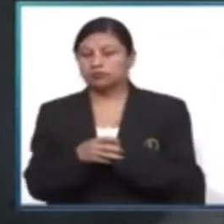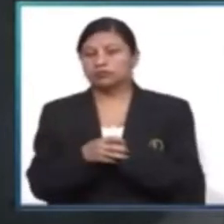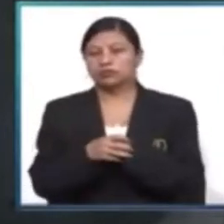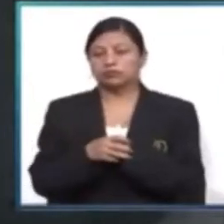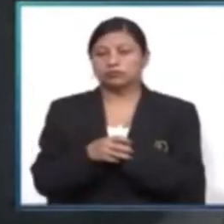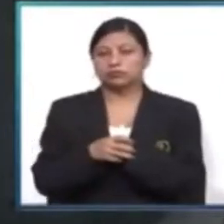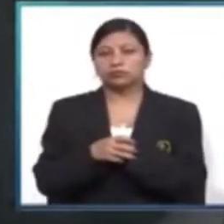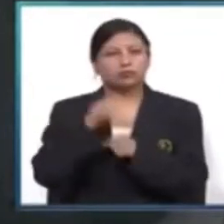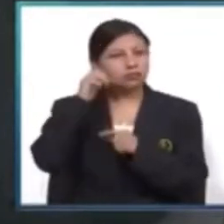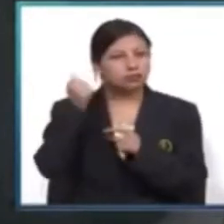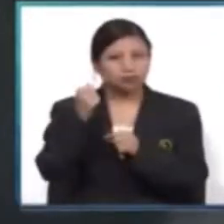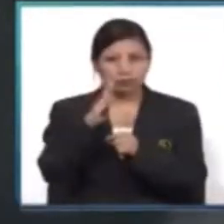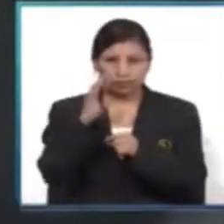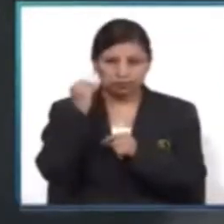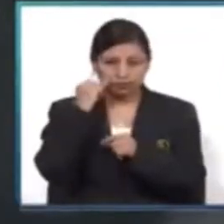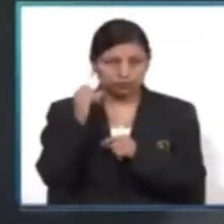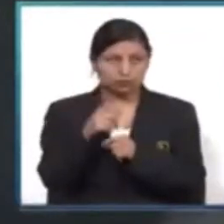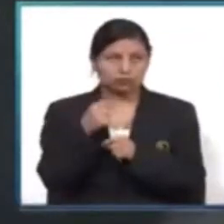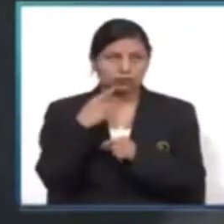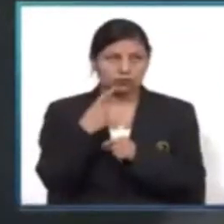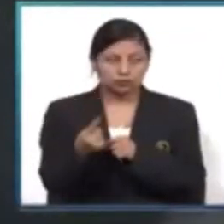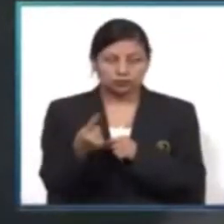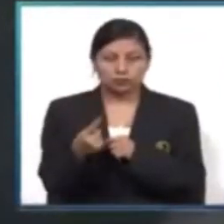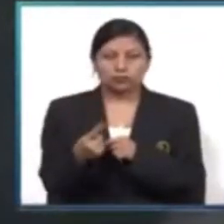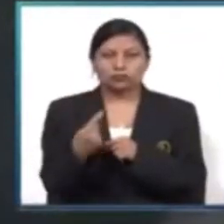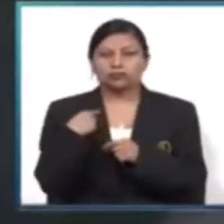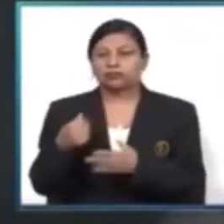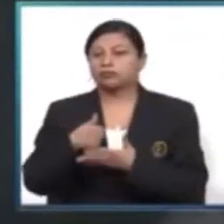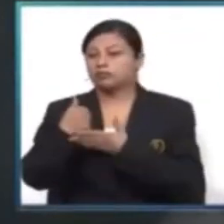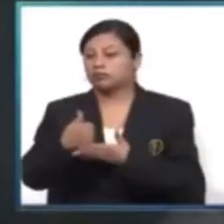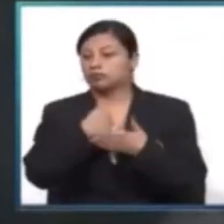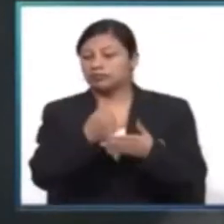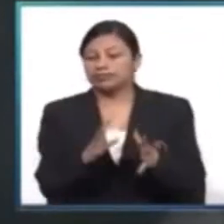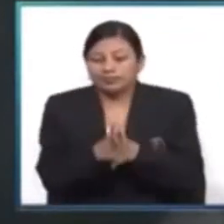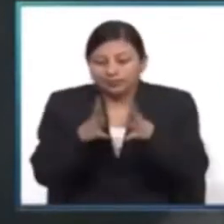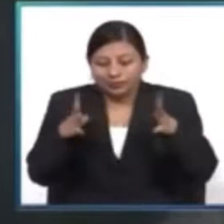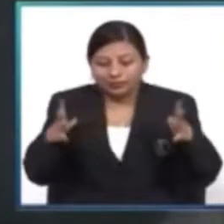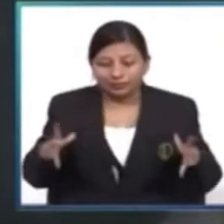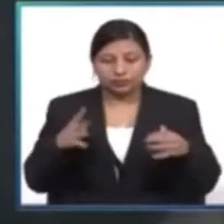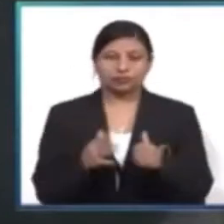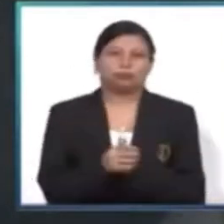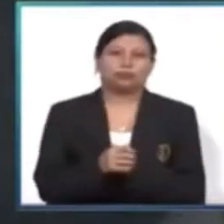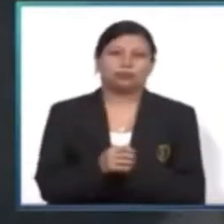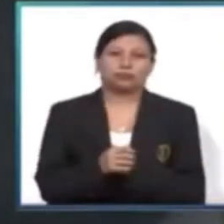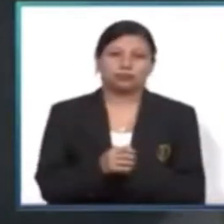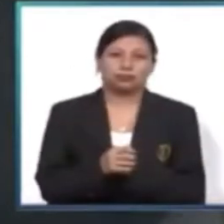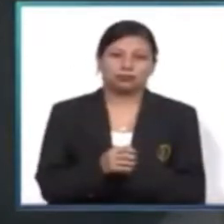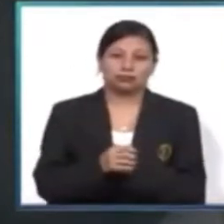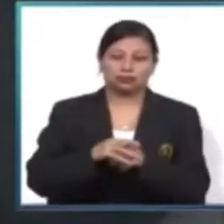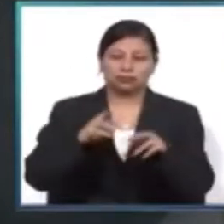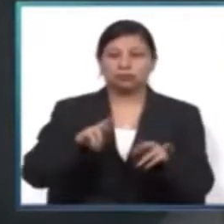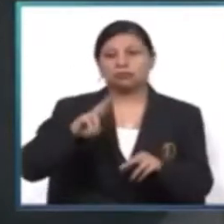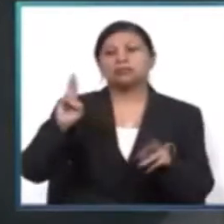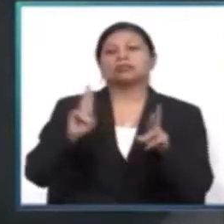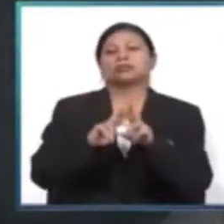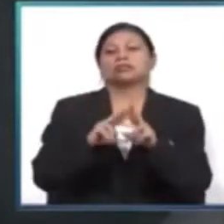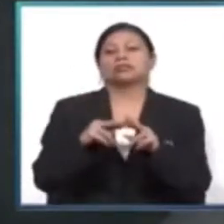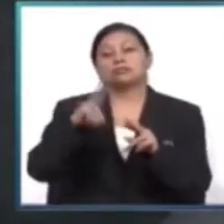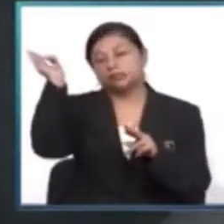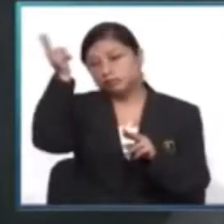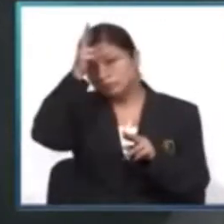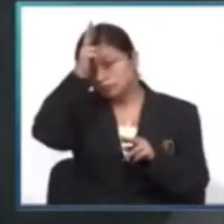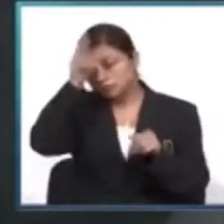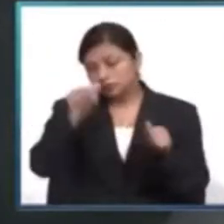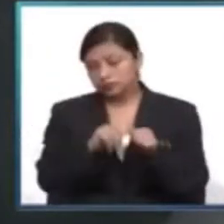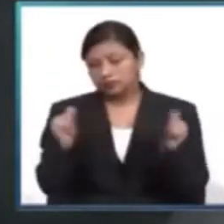un mecanismo multilateral. De hecho, el contribuyente más grande a Gavi es el Reino Unido, el gobierno del Reino Unido.